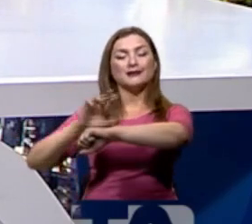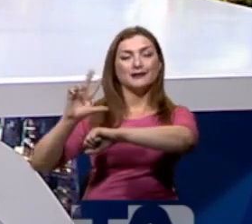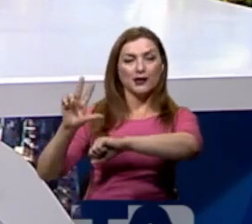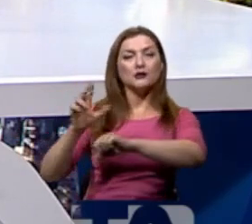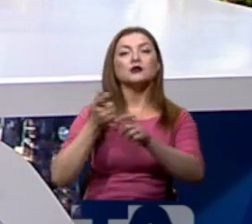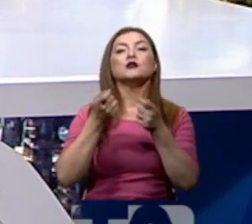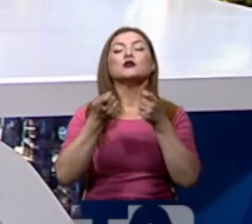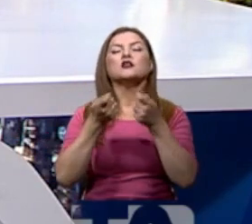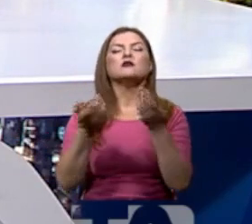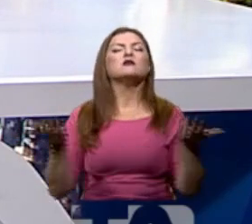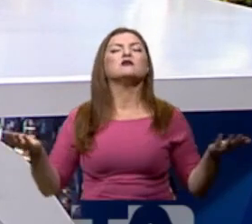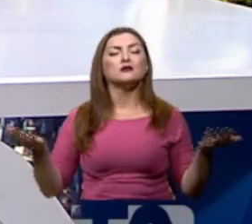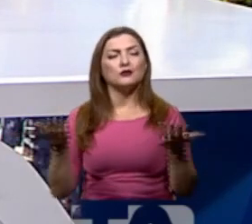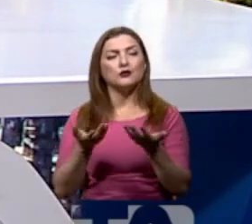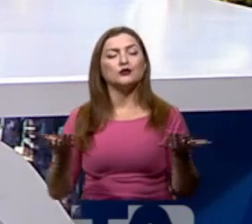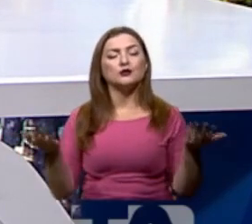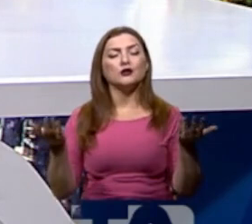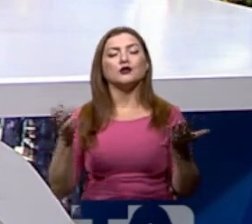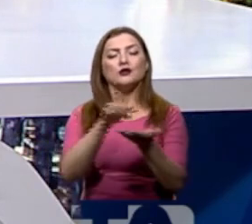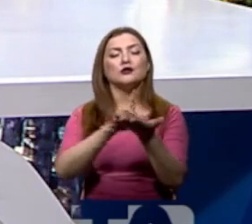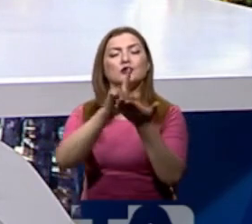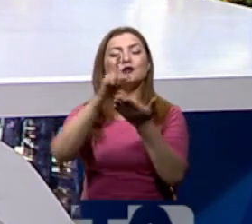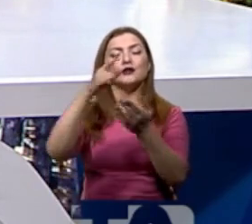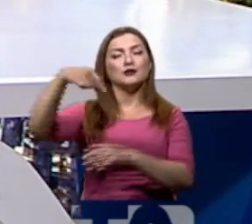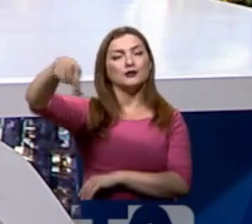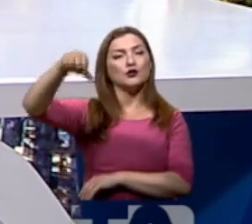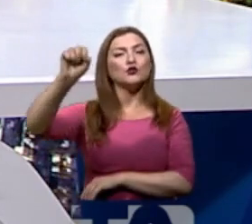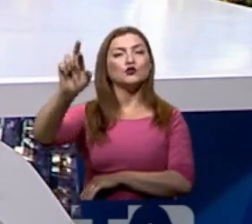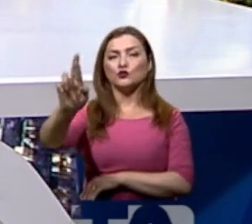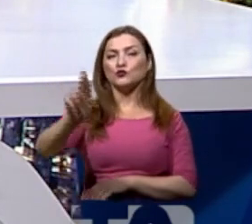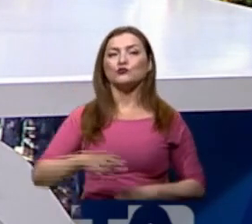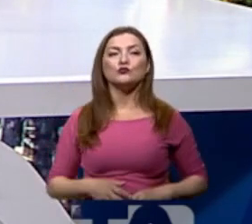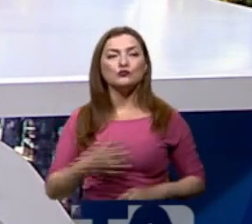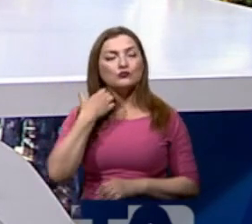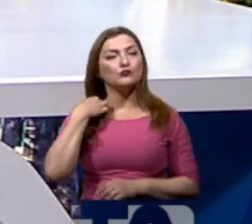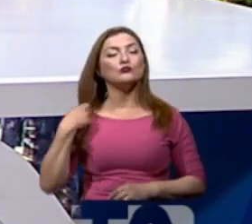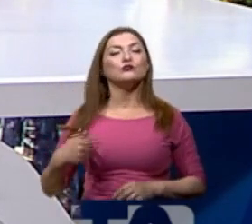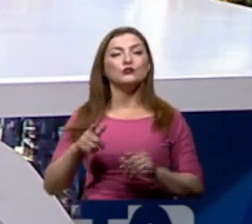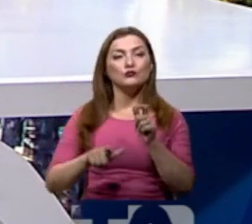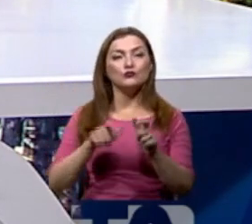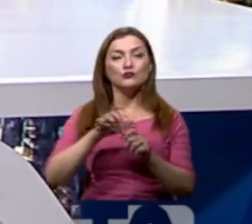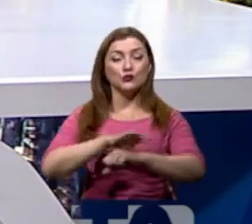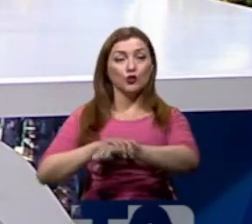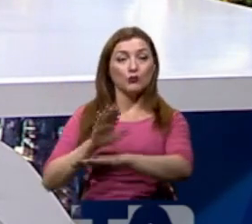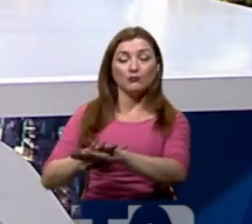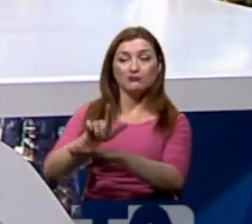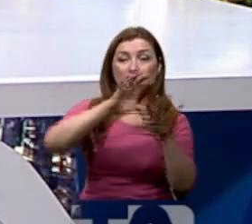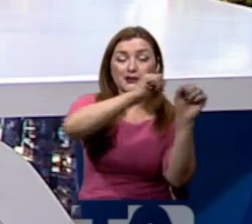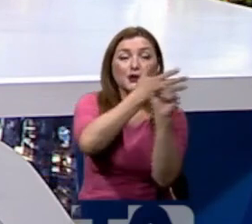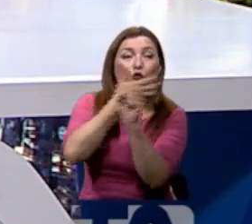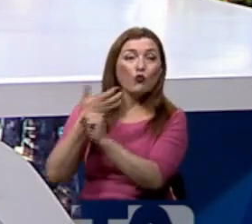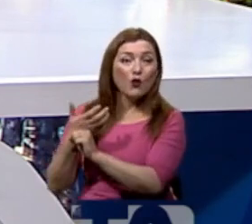operativo ejecutado por la Policía Nacional en el distrito Quitumbe, al sur de Quito. Los detenidos son acusados de secuestrar